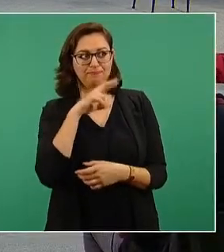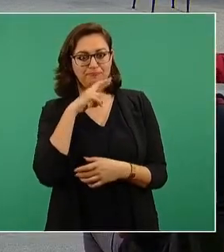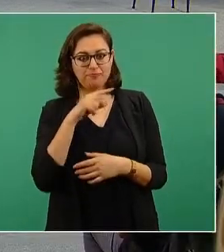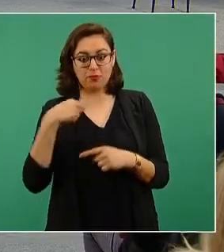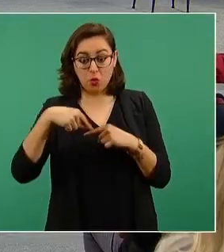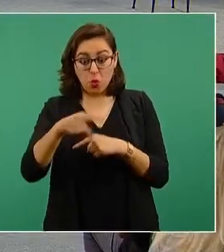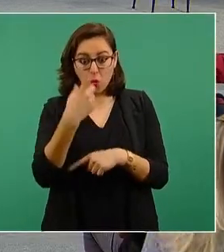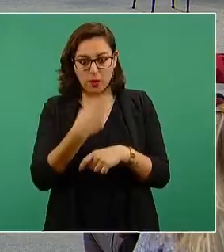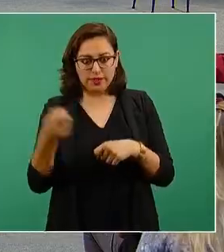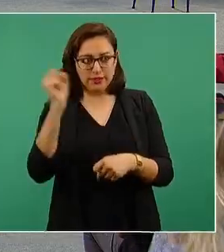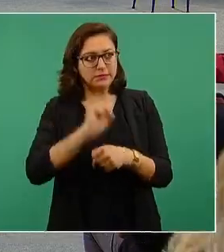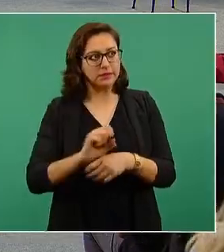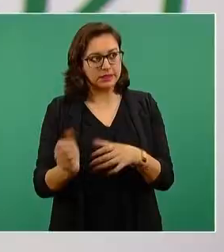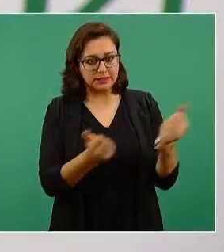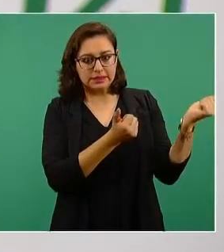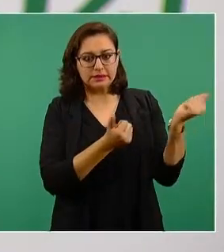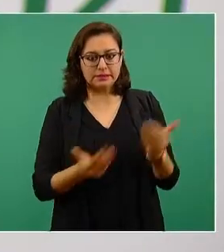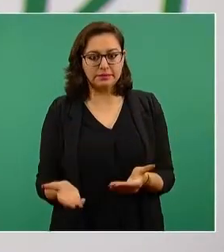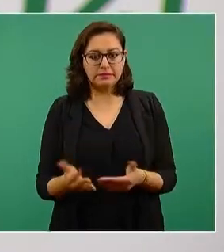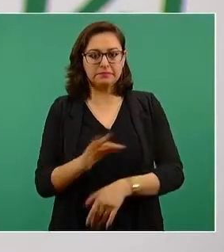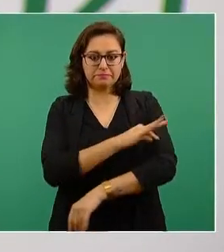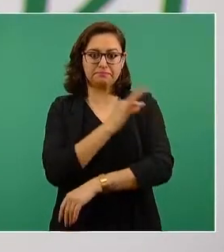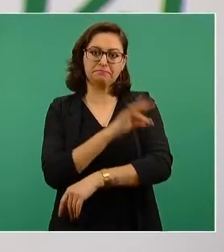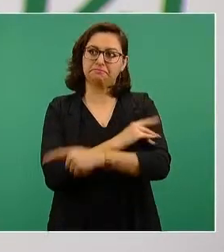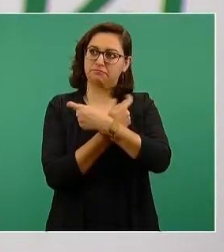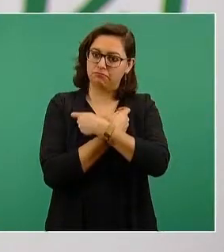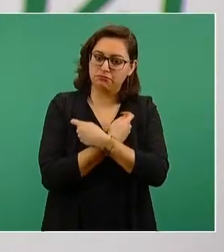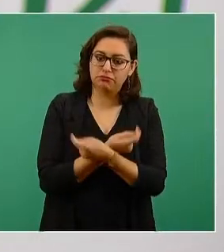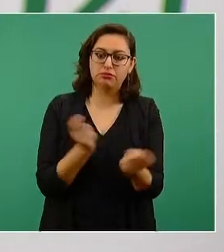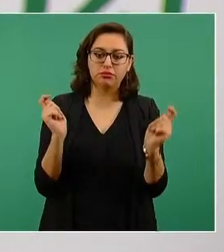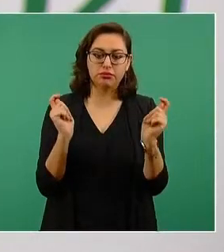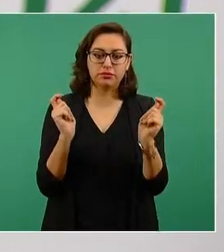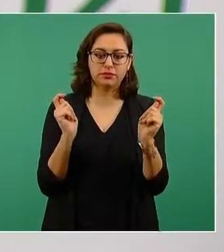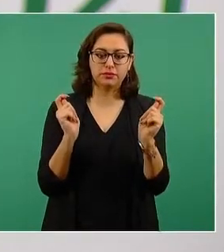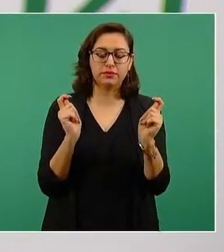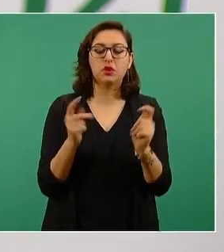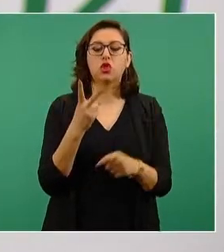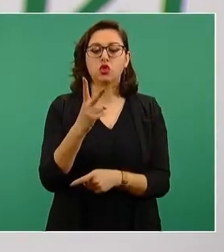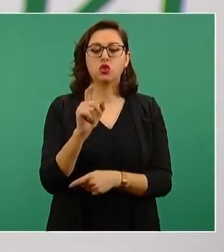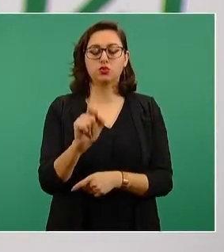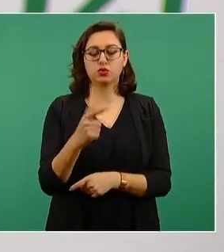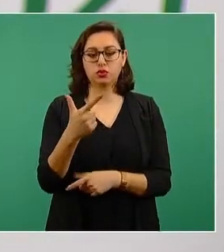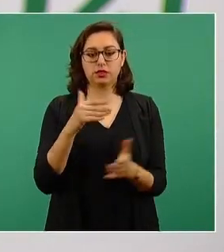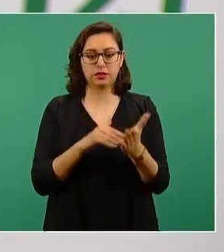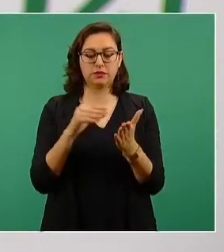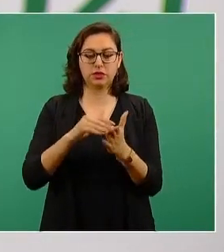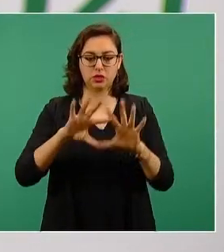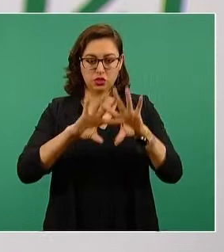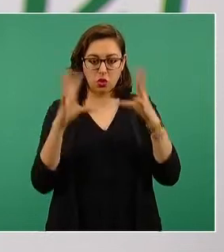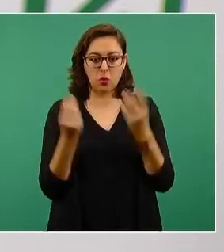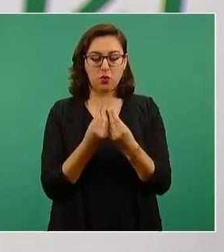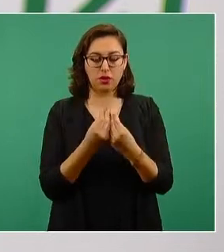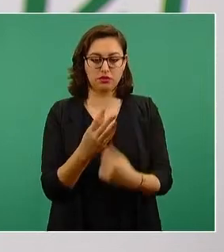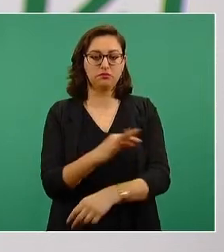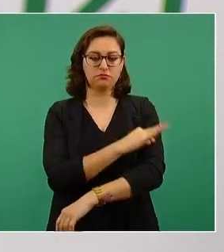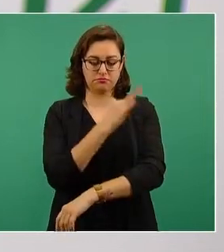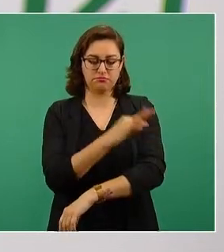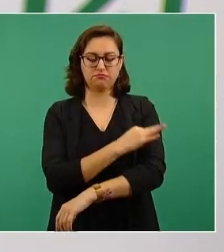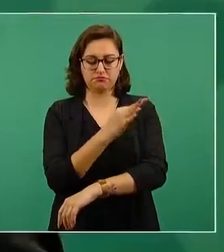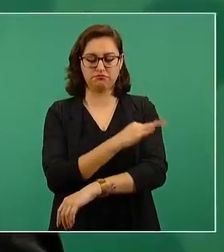pudiera contar con ellas para proceder a su aplicación, tendremos 2.7 millones en total de